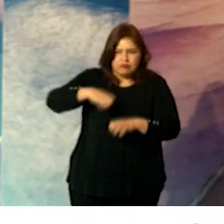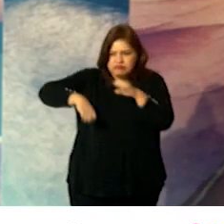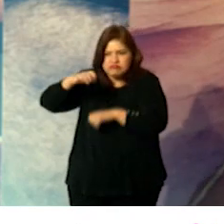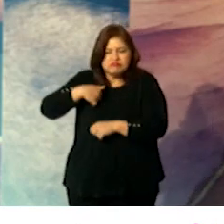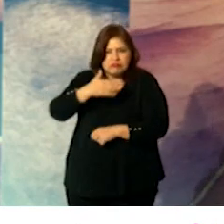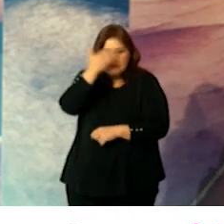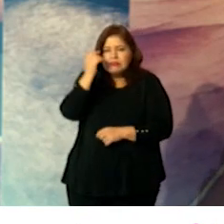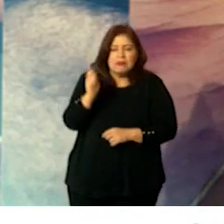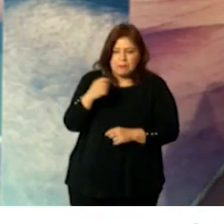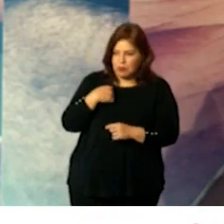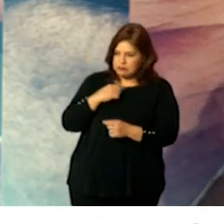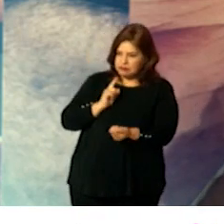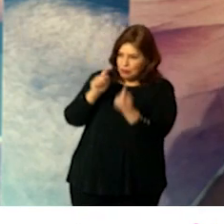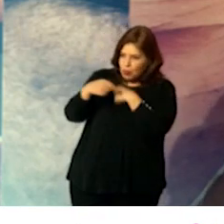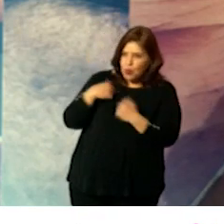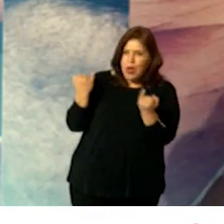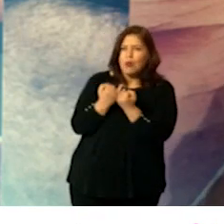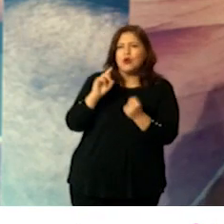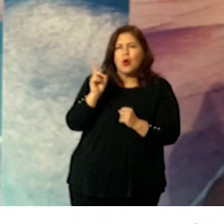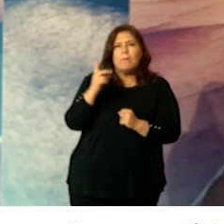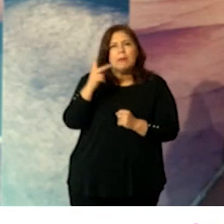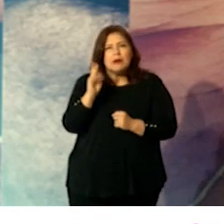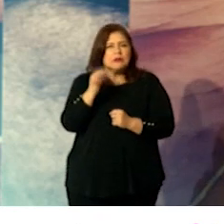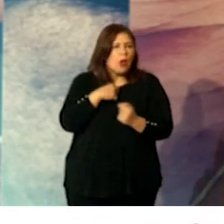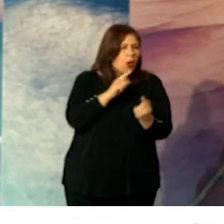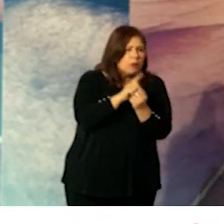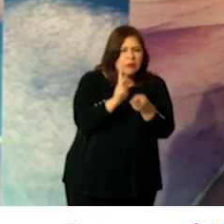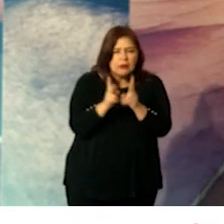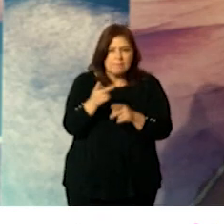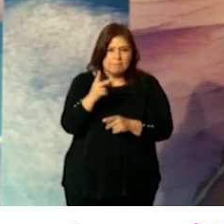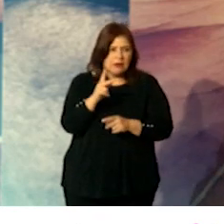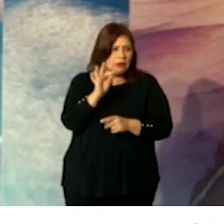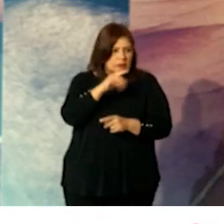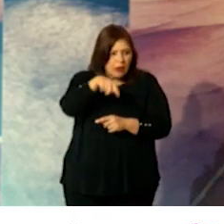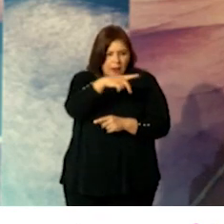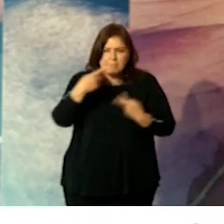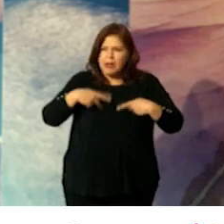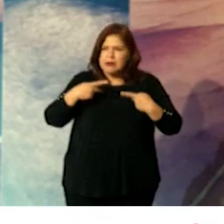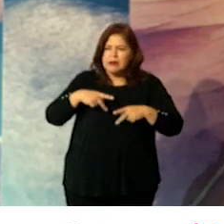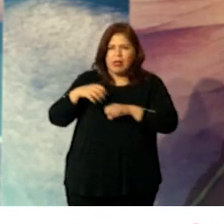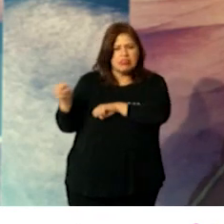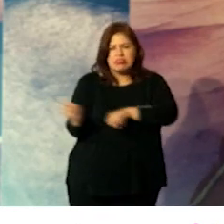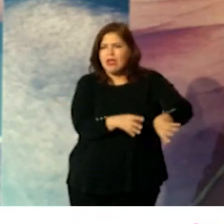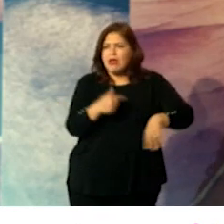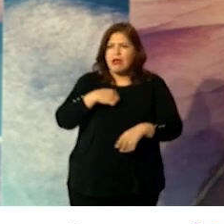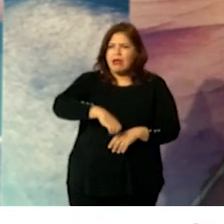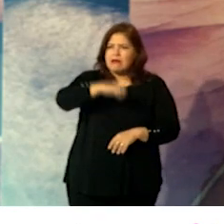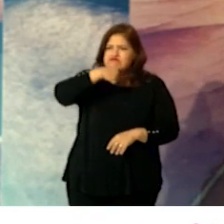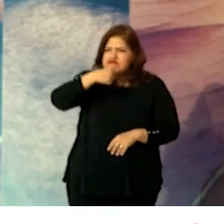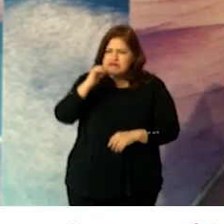vivo, pero si le preguntas a una persona que es de la tercera edad, que no tiene una familia que la dejó totalmente abandonada, no